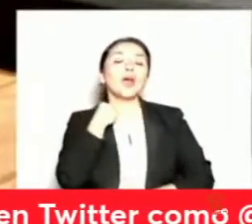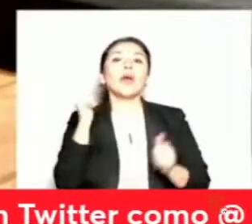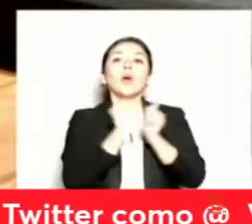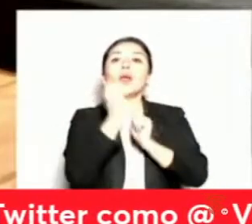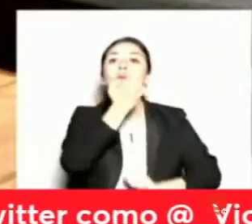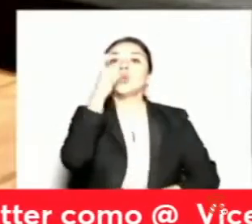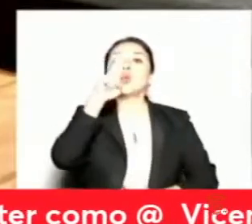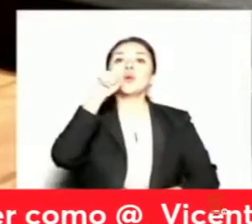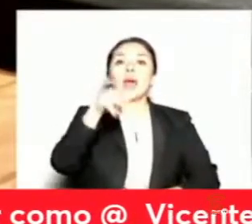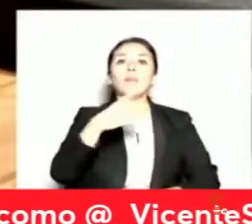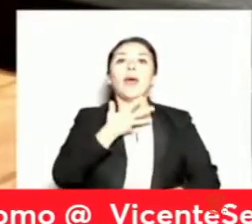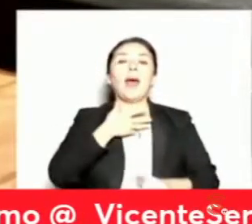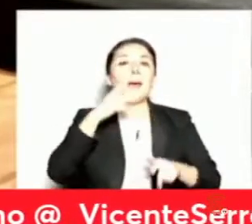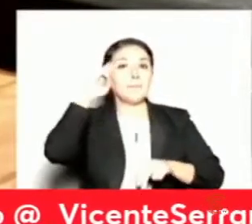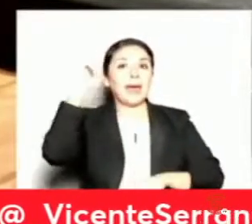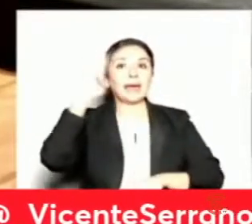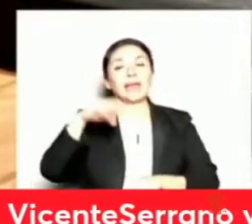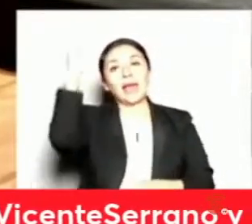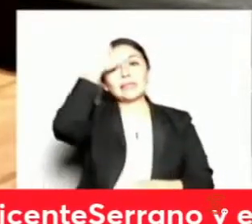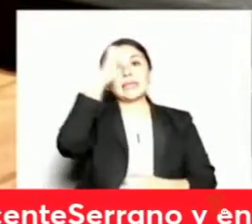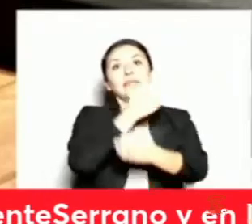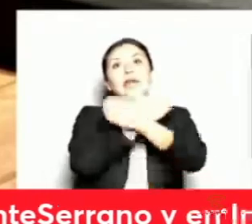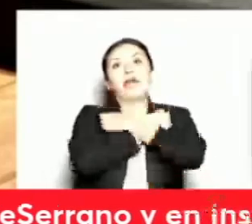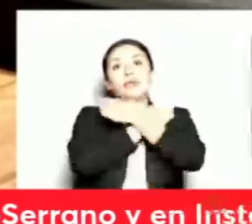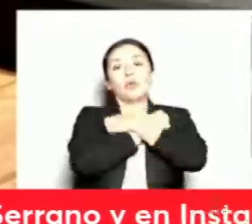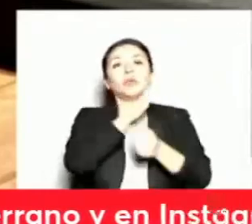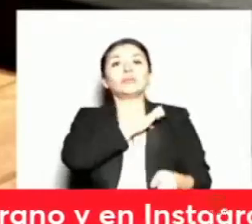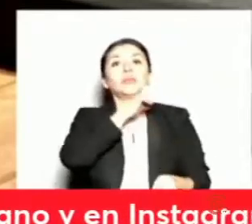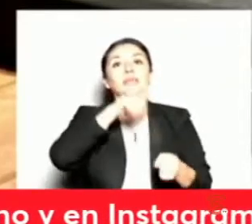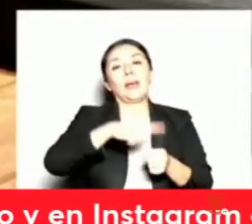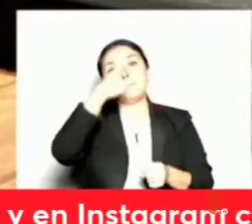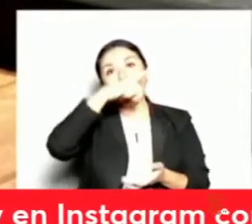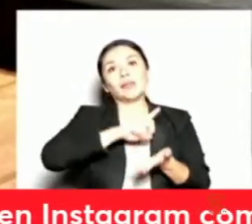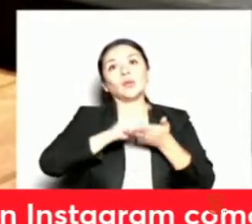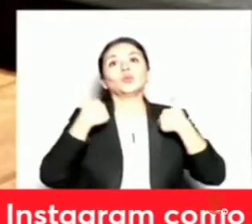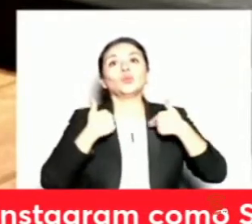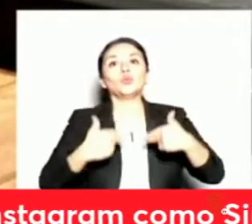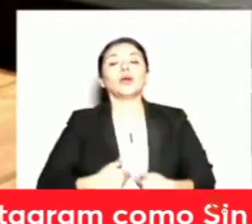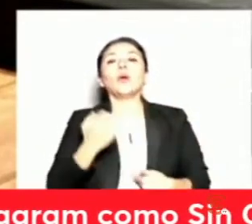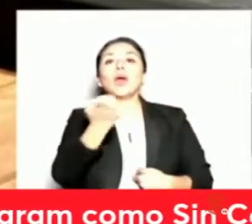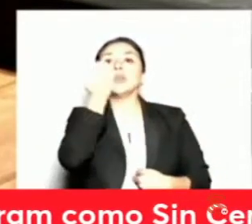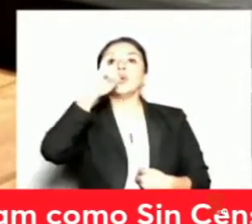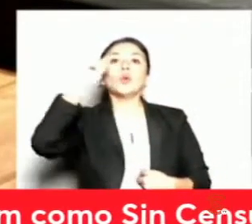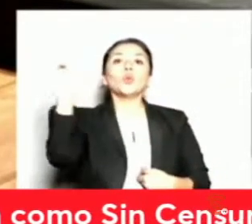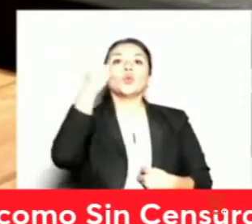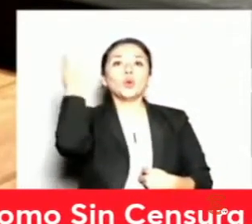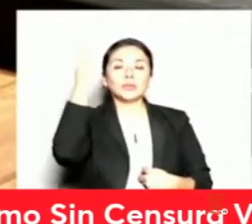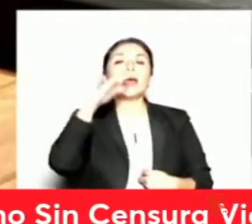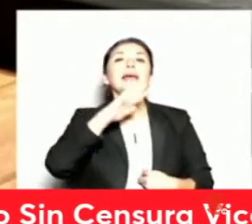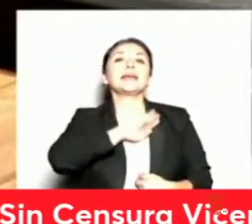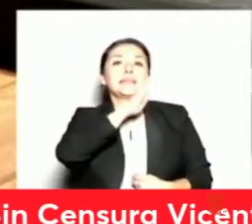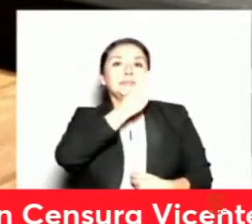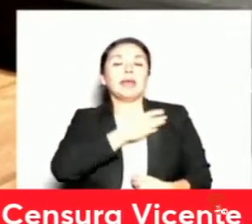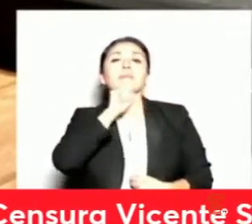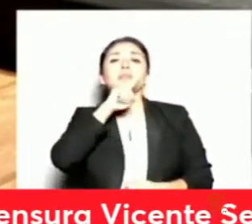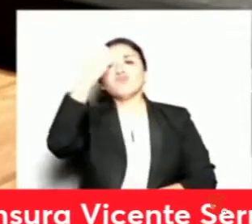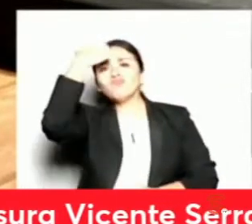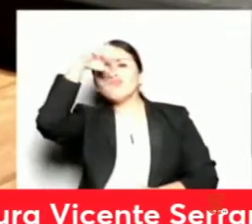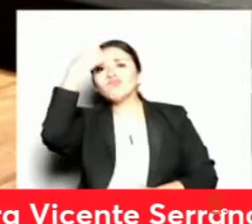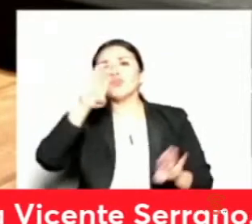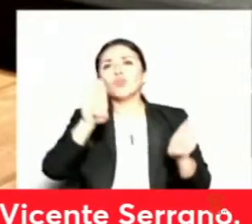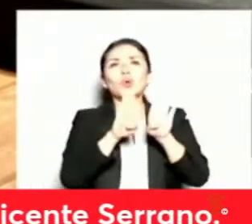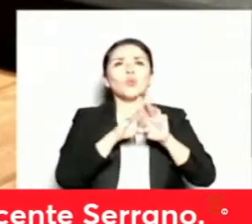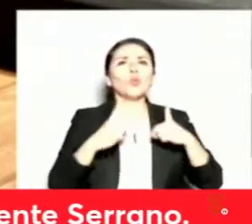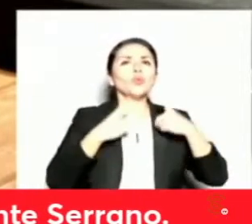UNAM. Cuenta con maestría en Ciencias de la Educación, especializada en Derechos Humanos por la Universidad de Castilla-La Mancha, España. Es experta en